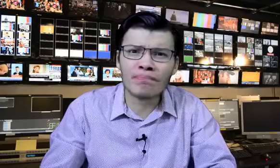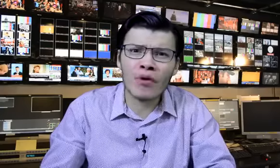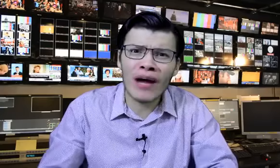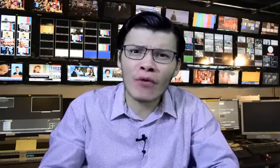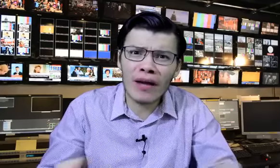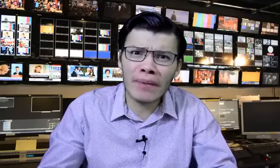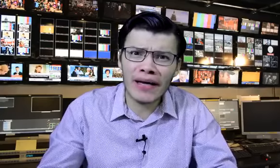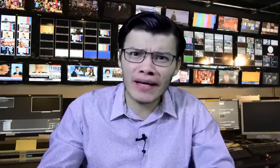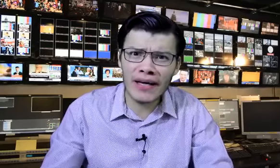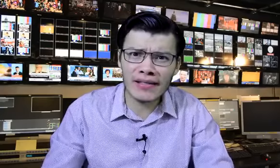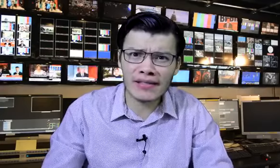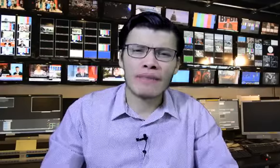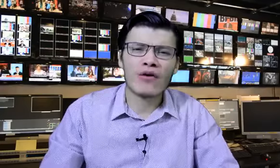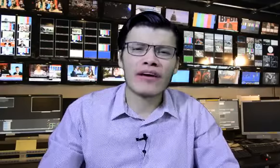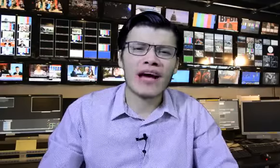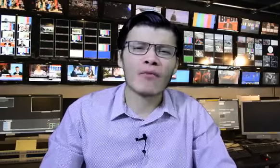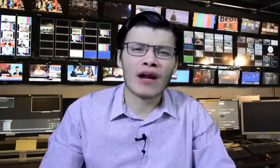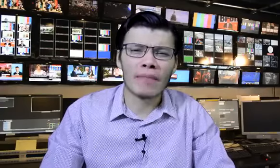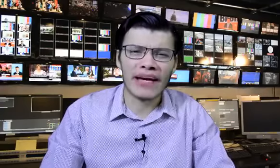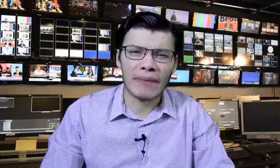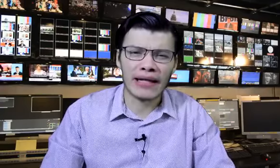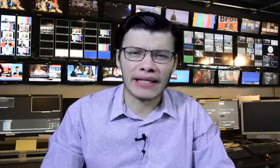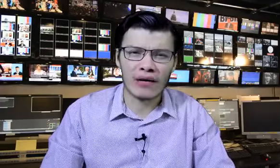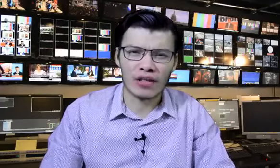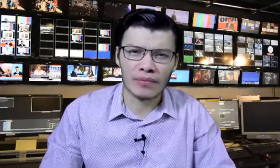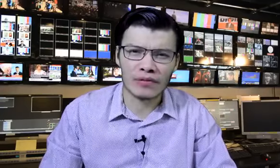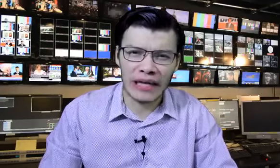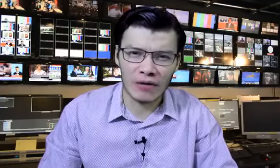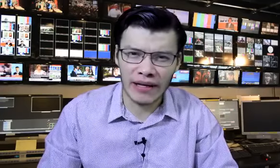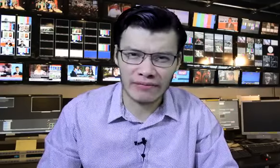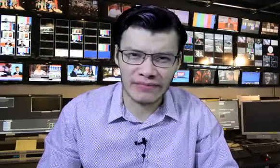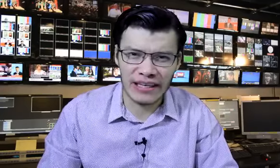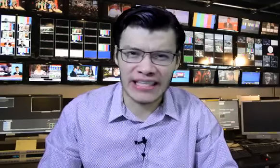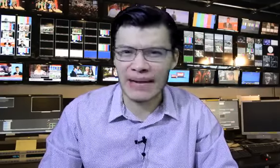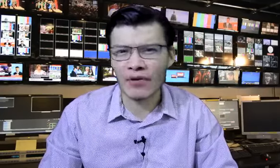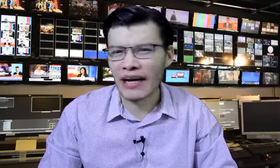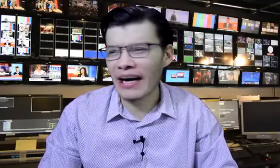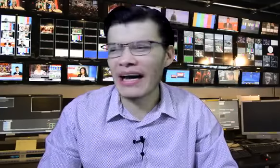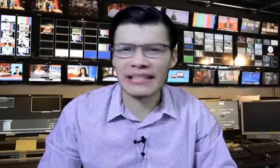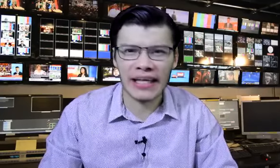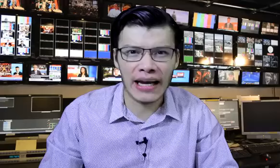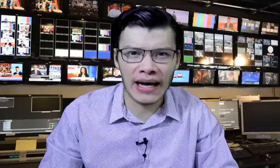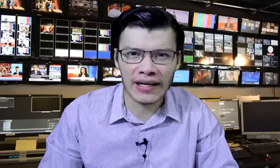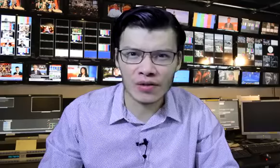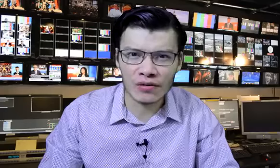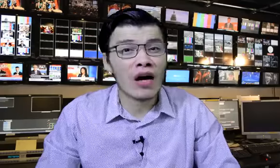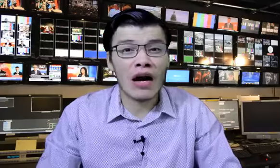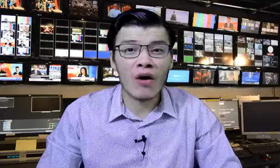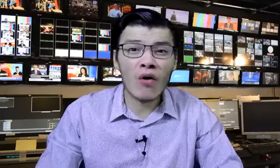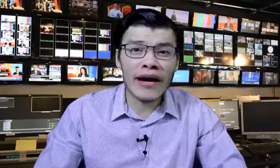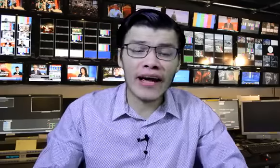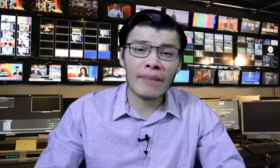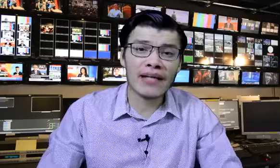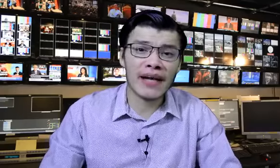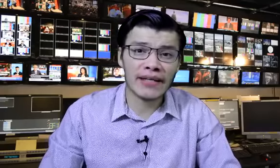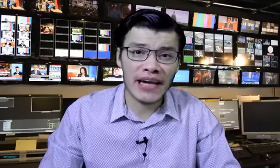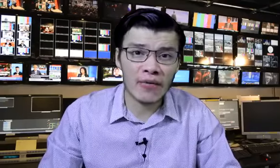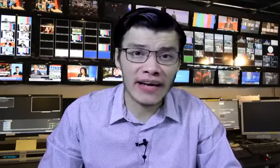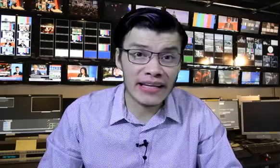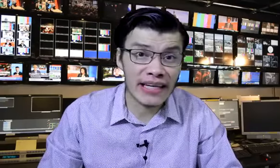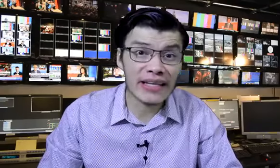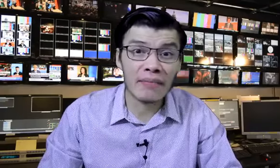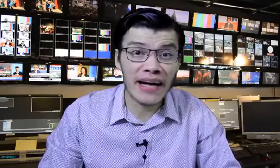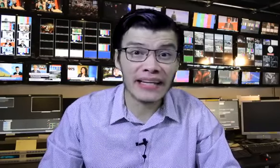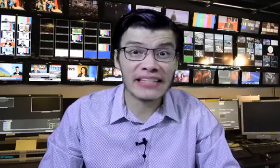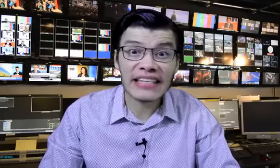por amor al país. Pero qué amor al país van a tener los diputados que ya sabemos qué clase de lacra son. La única esperanza que